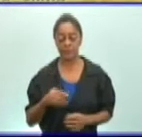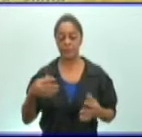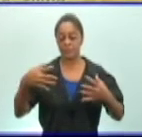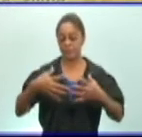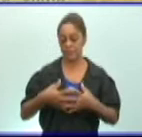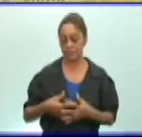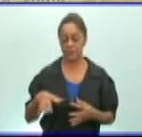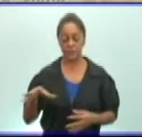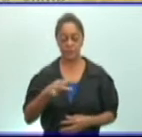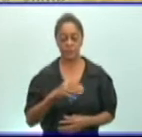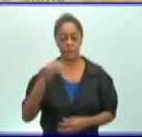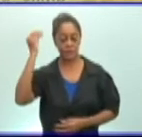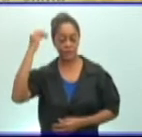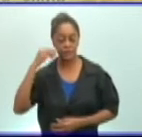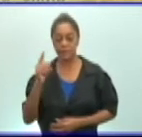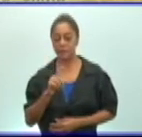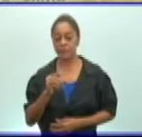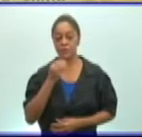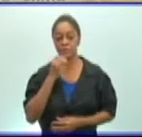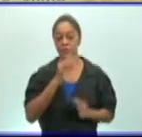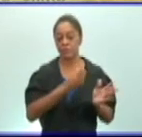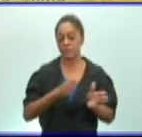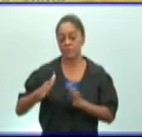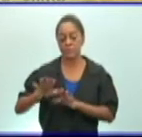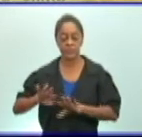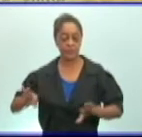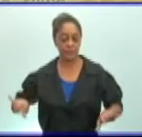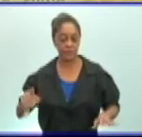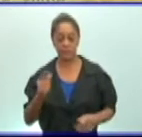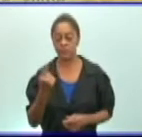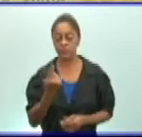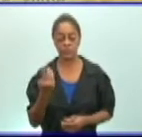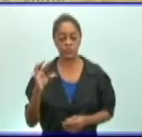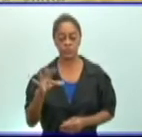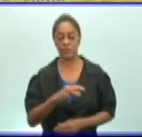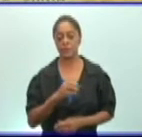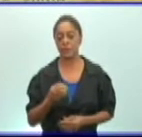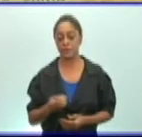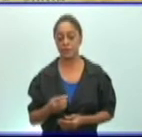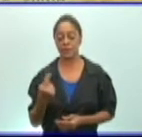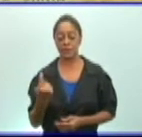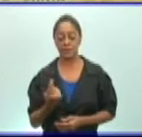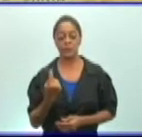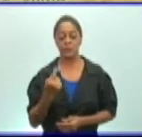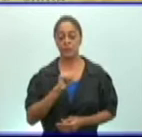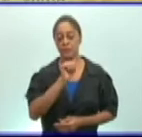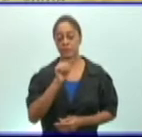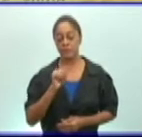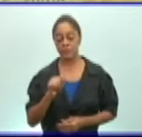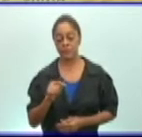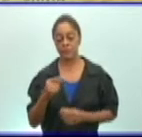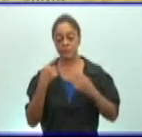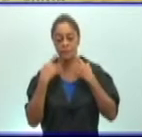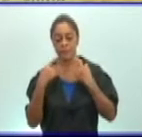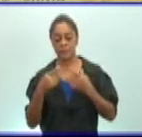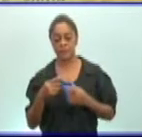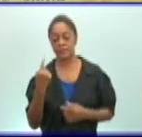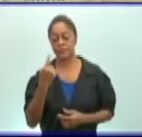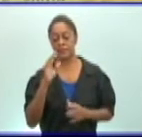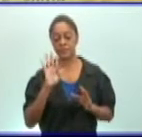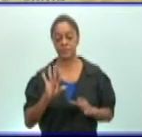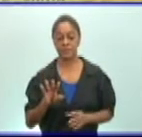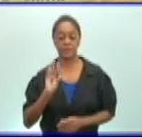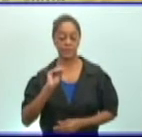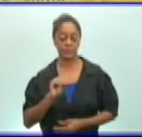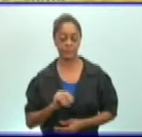integración de todos los saberes, no podemos seguir fragmentando toda esta concepción. Hay otra pregunta interesante en esta primera lámina que